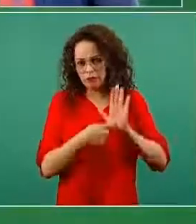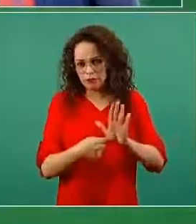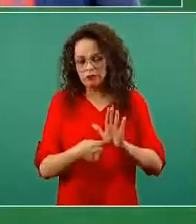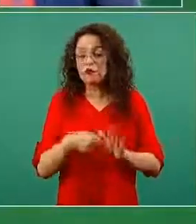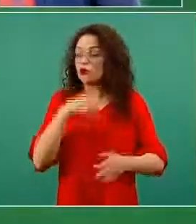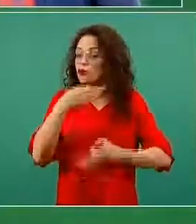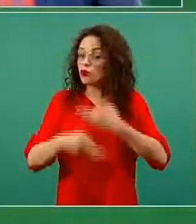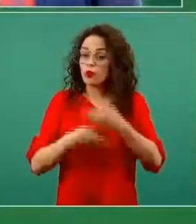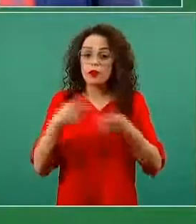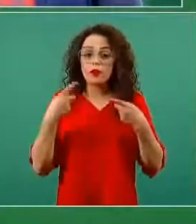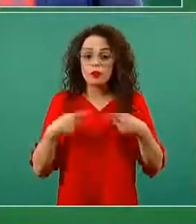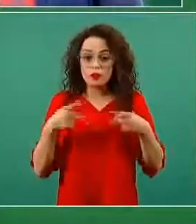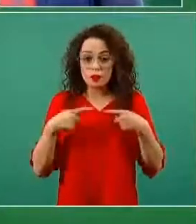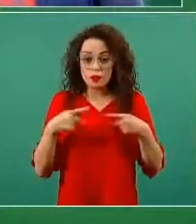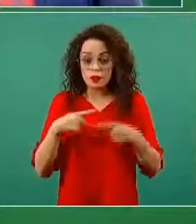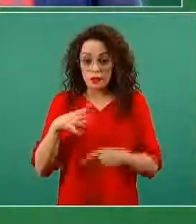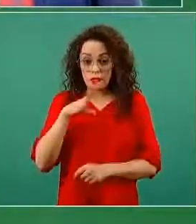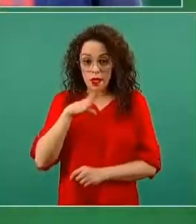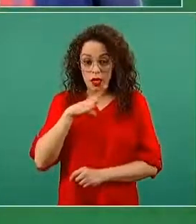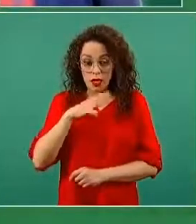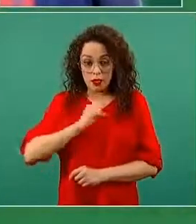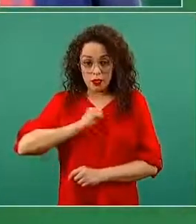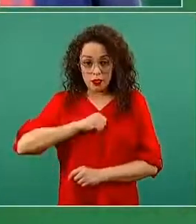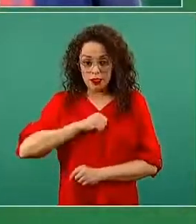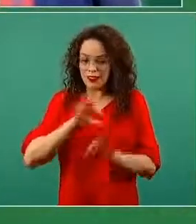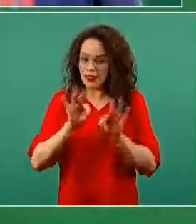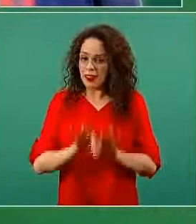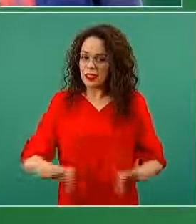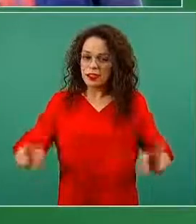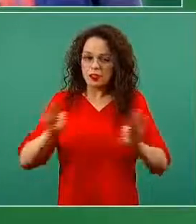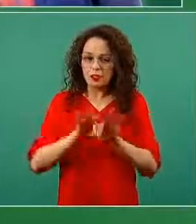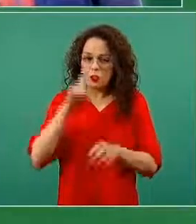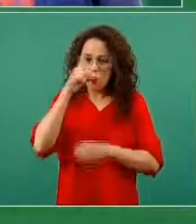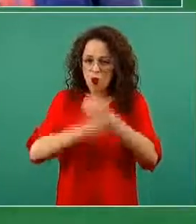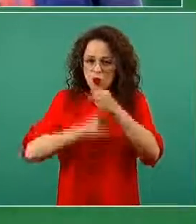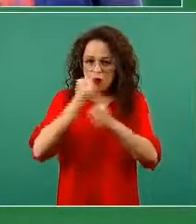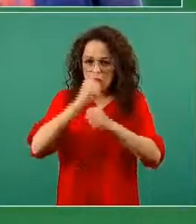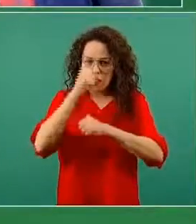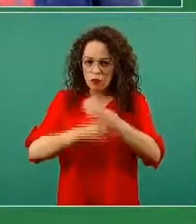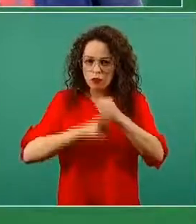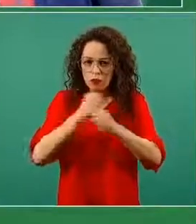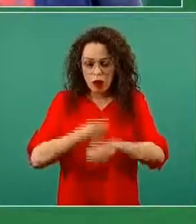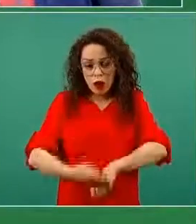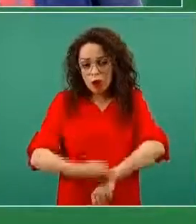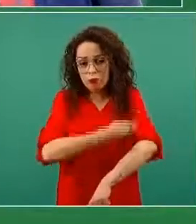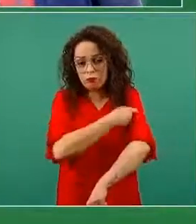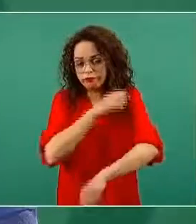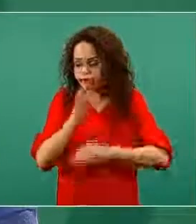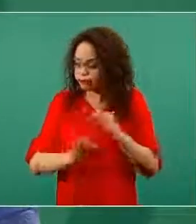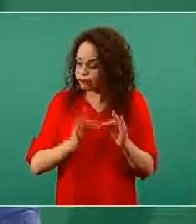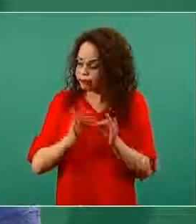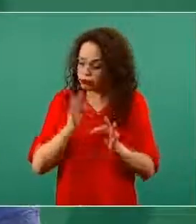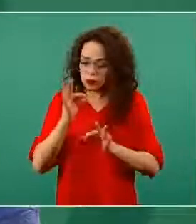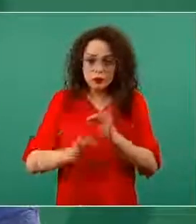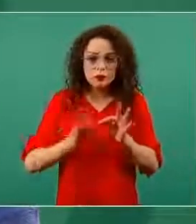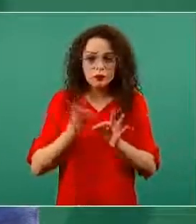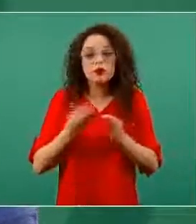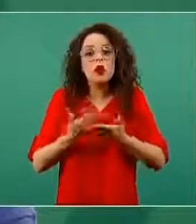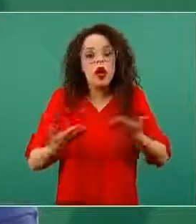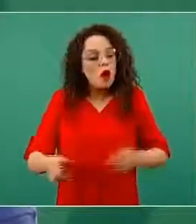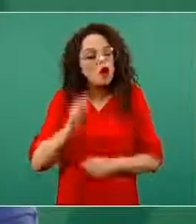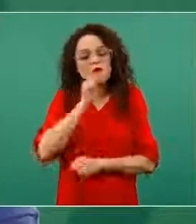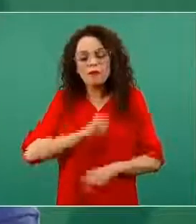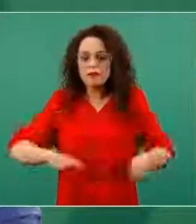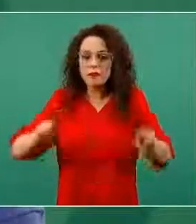todas las personas que viven con VIH se vacunen cada año. Lo mismo ocurre para la vacunación para COVID. El mensaje